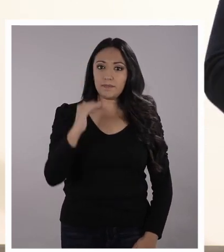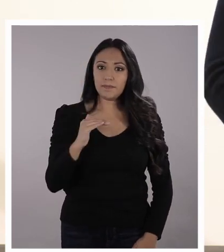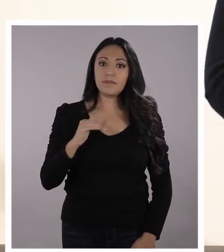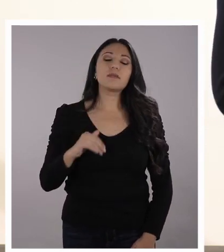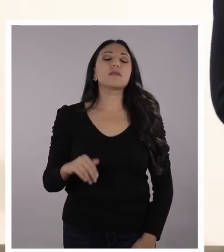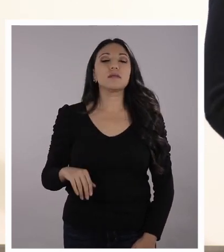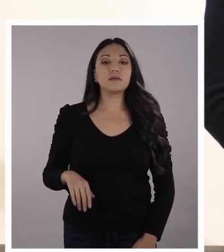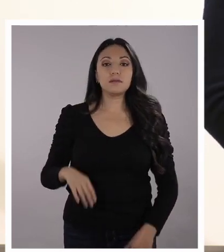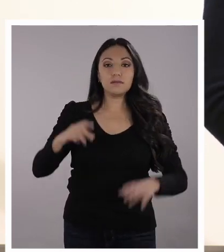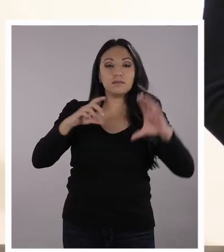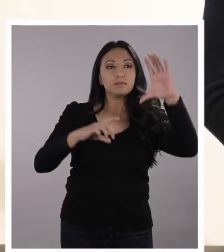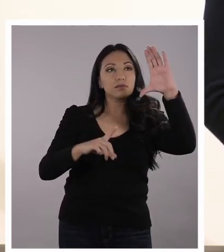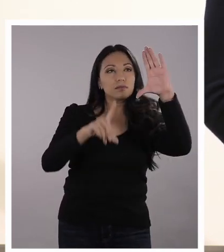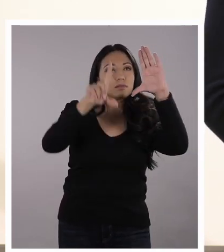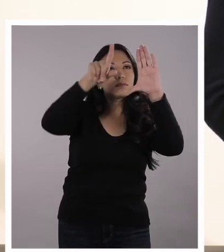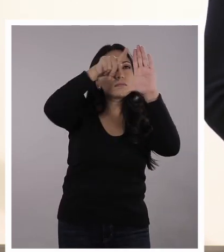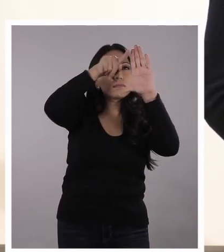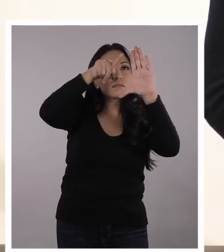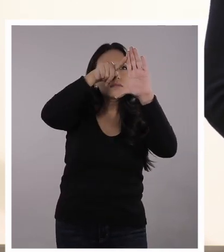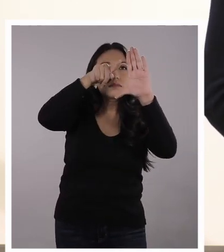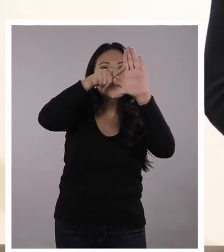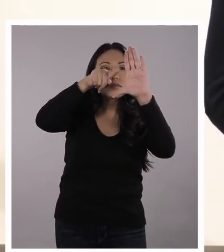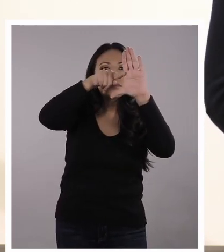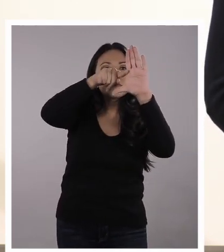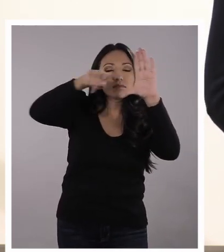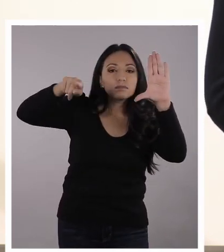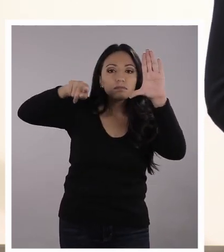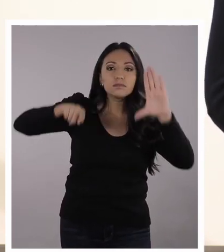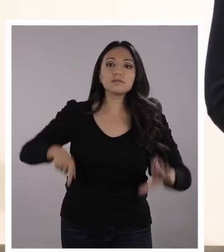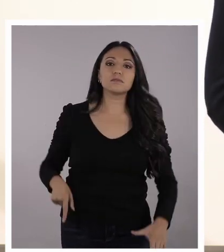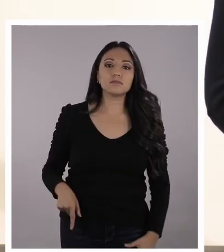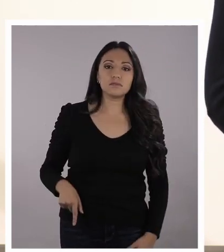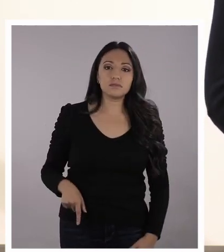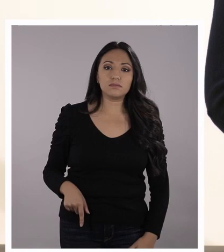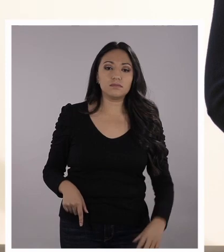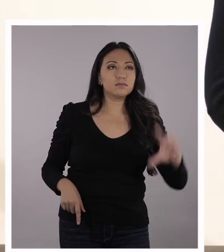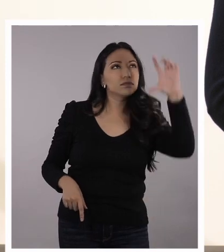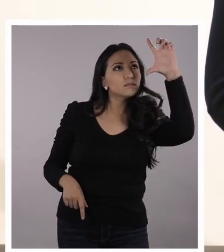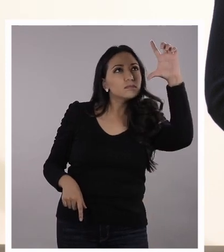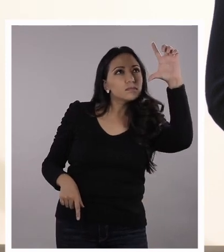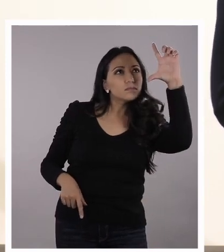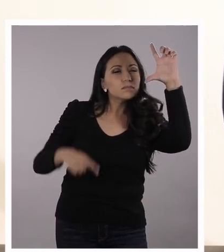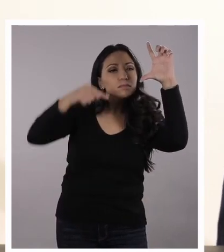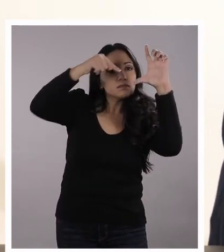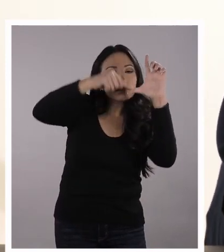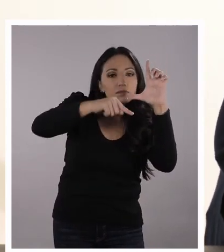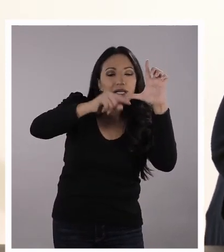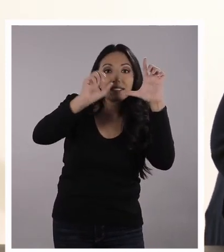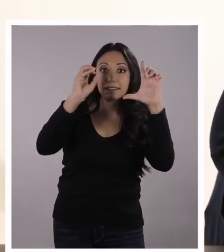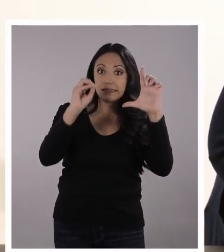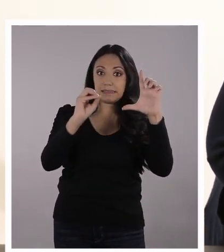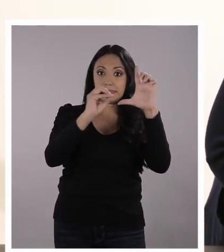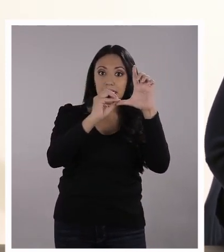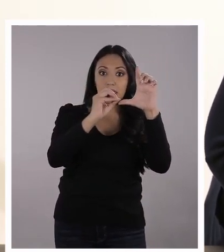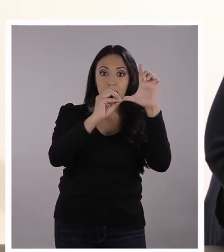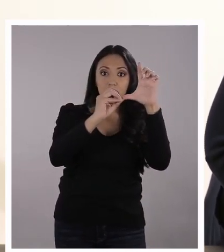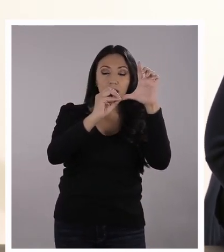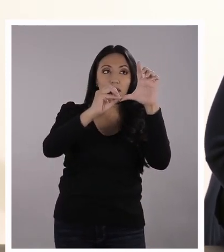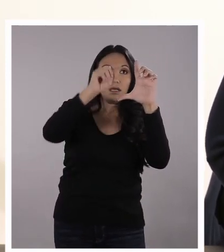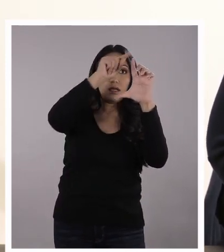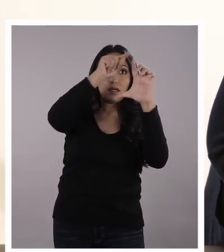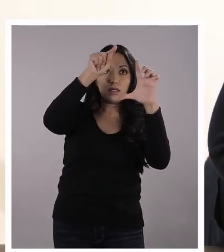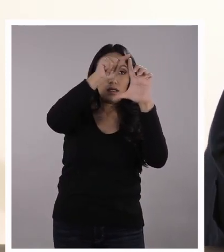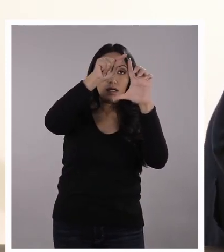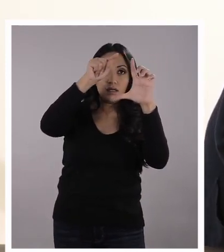marcar la regla de medición. ¿De acuerdo? Desde el kilo hasta el cero, kilo, el kilo marcan. Está aquí,